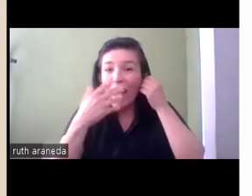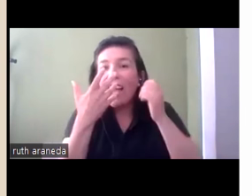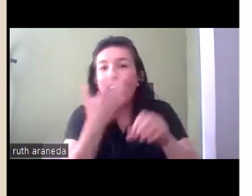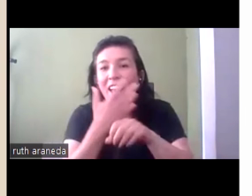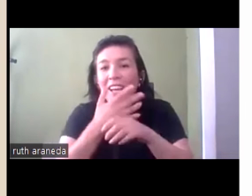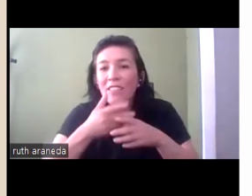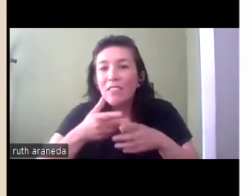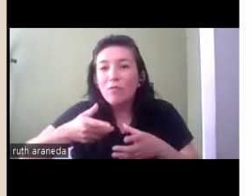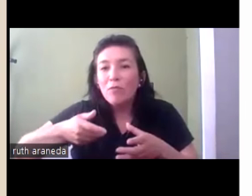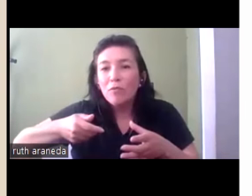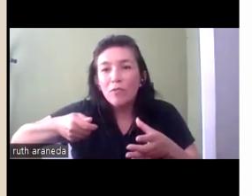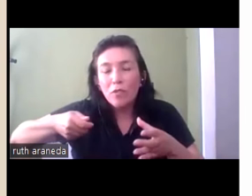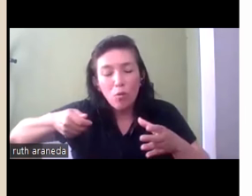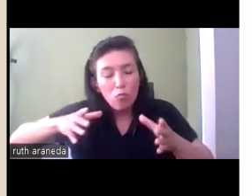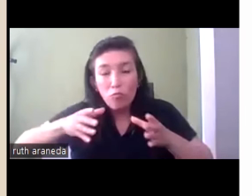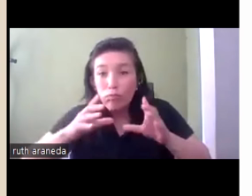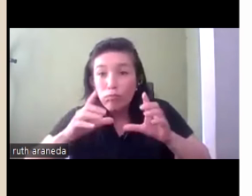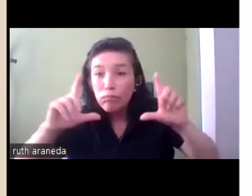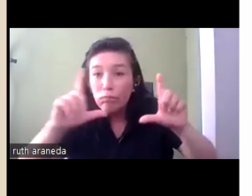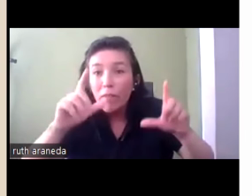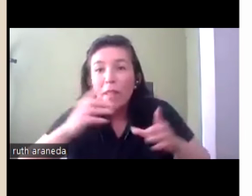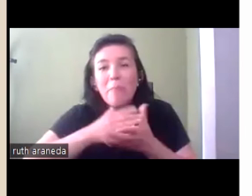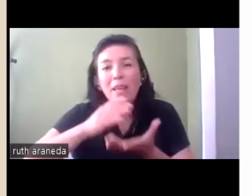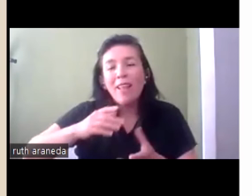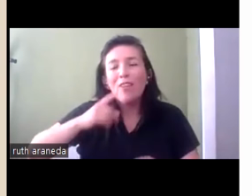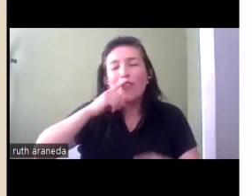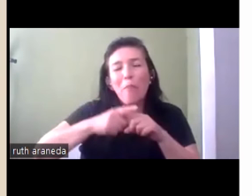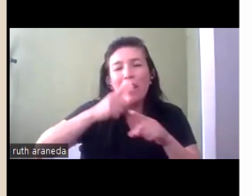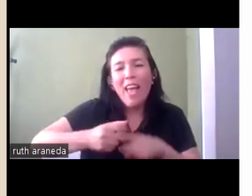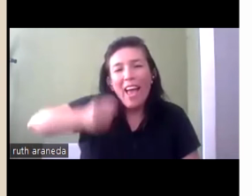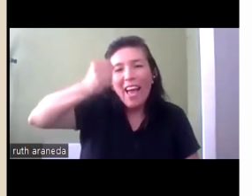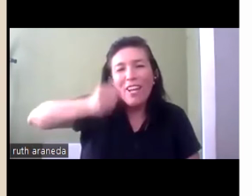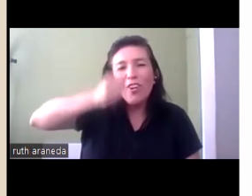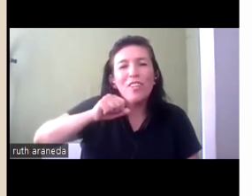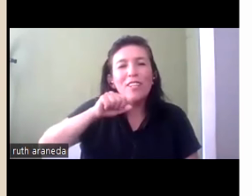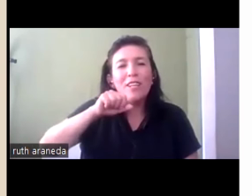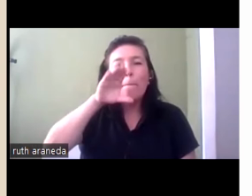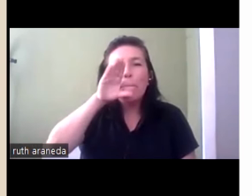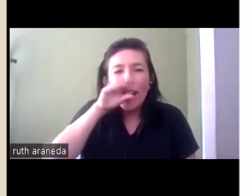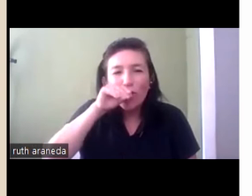escudillas que se desarrollan durante todo el periodo preincaico, los jarros zapatos, el jarro pato,